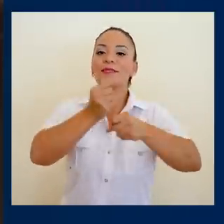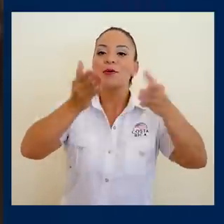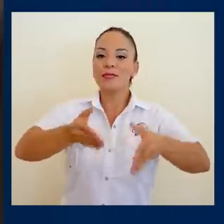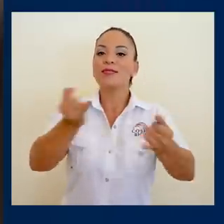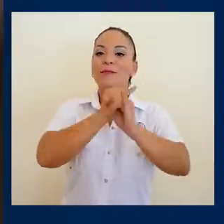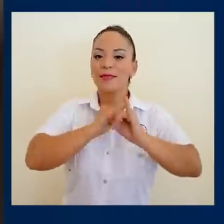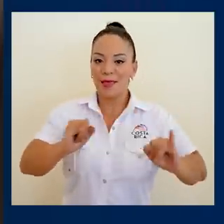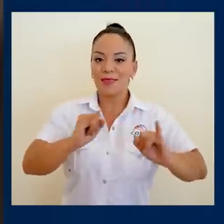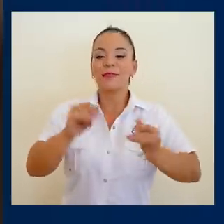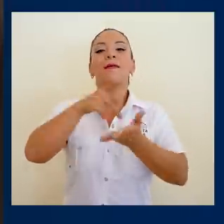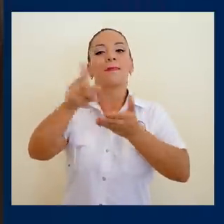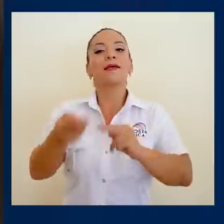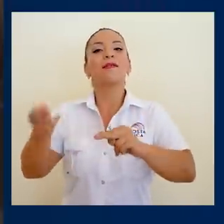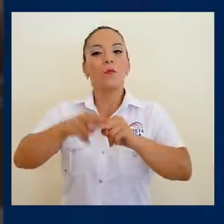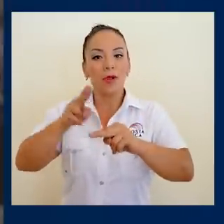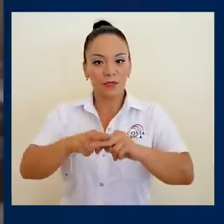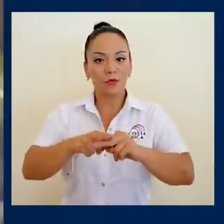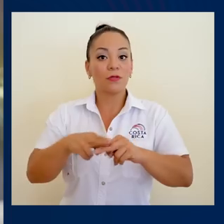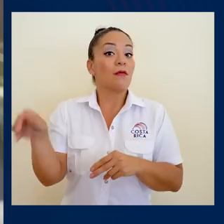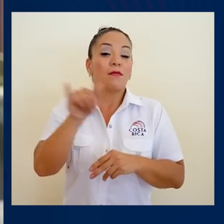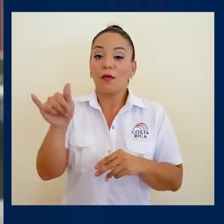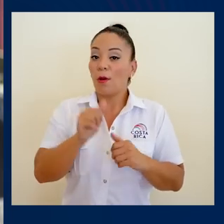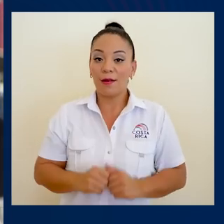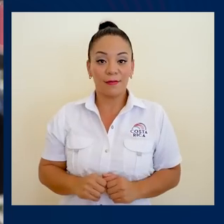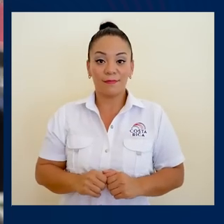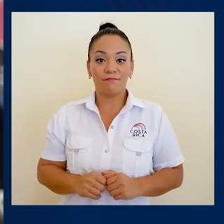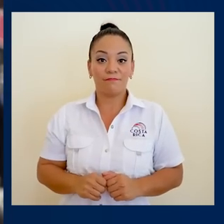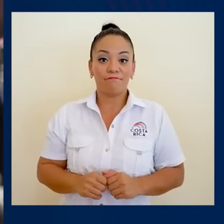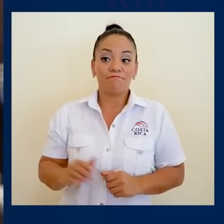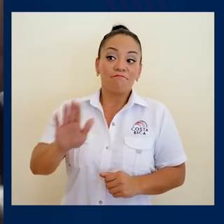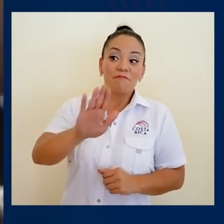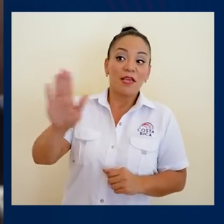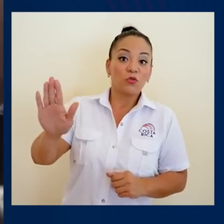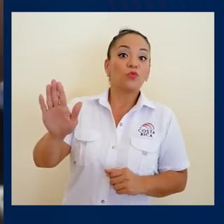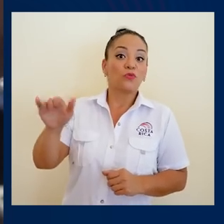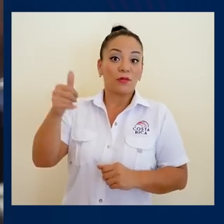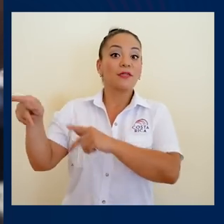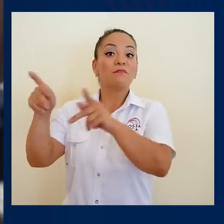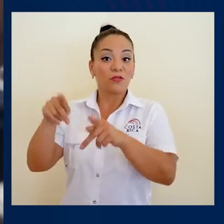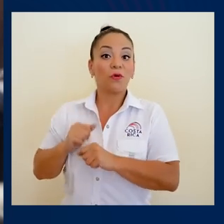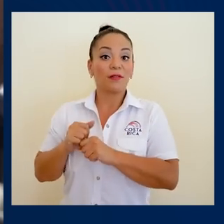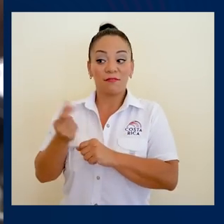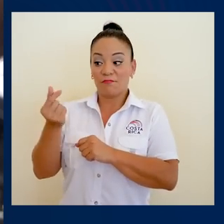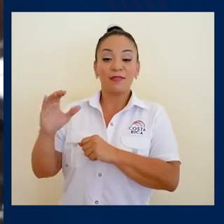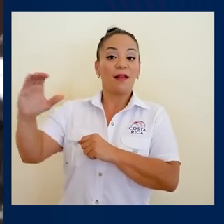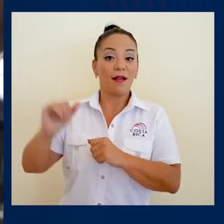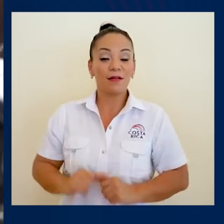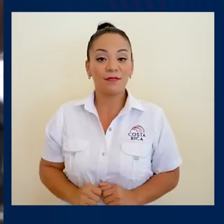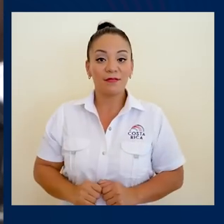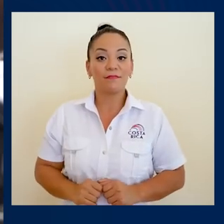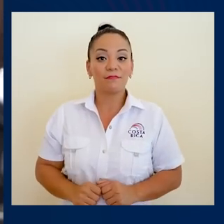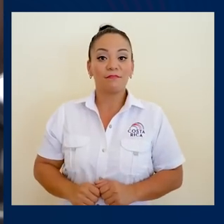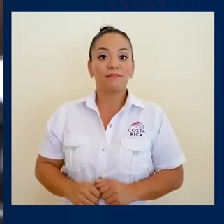independientes paguen impuestos igualmente que sus contrapartes asalariadas. Se